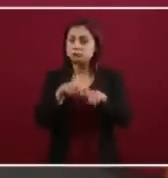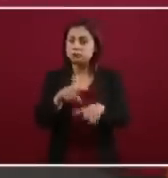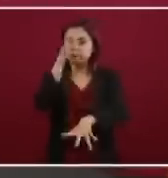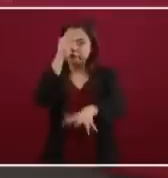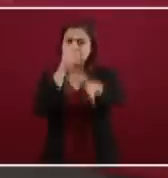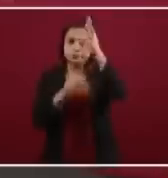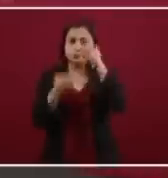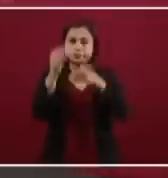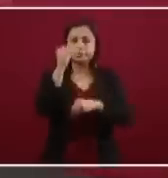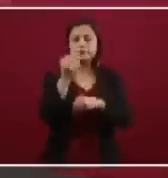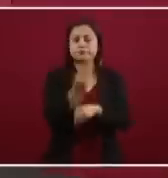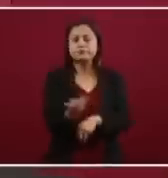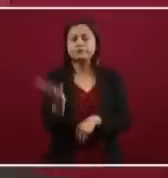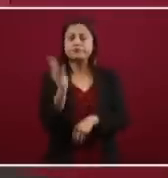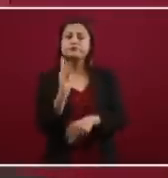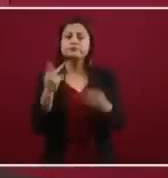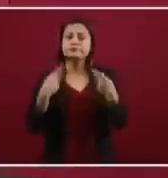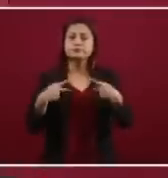mil,